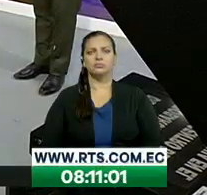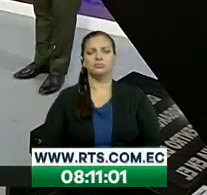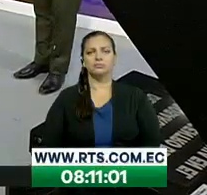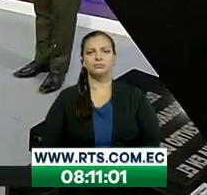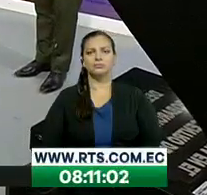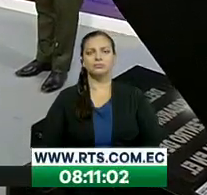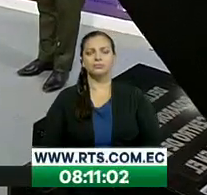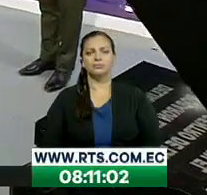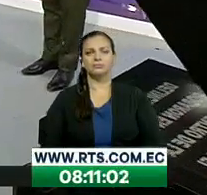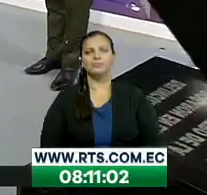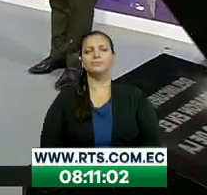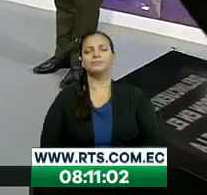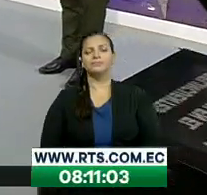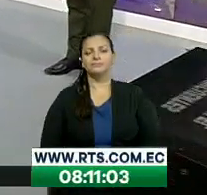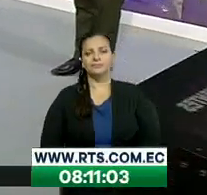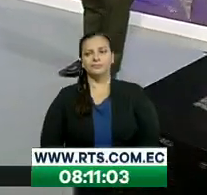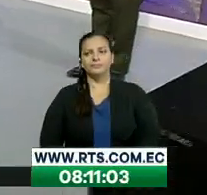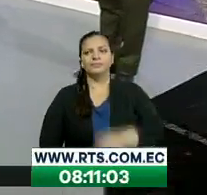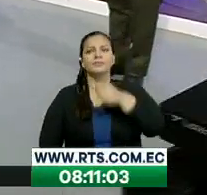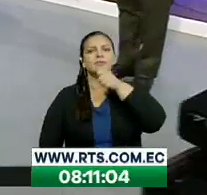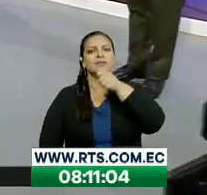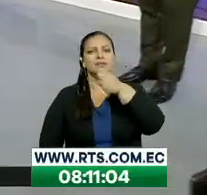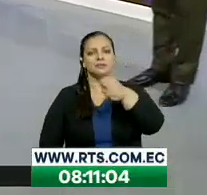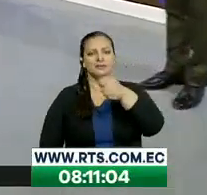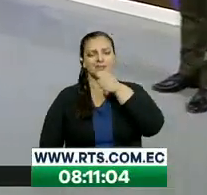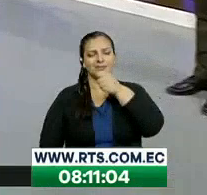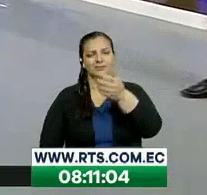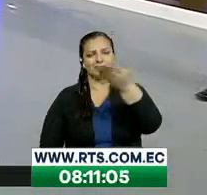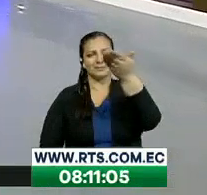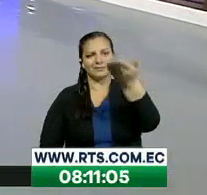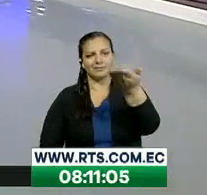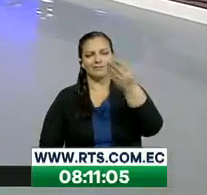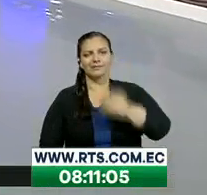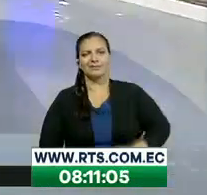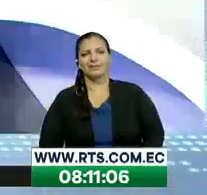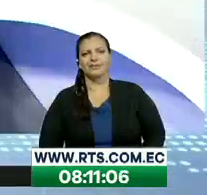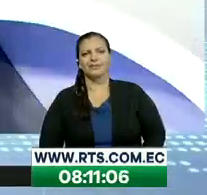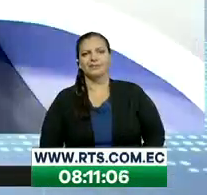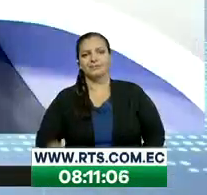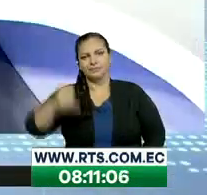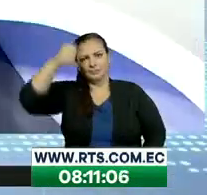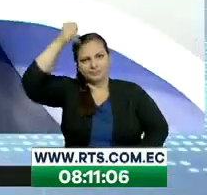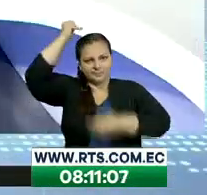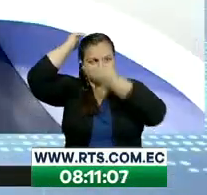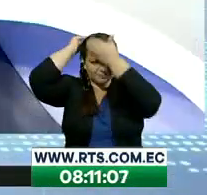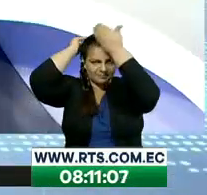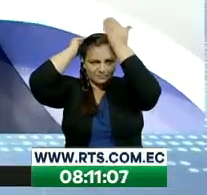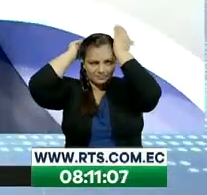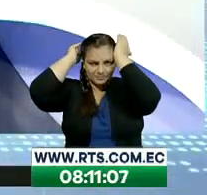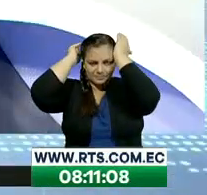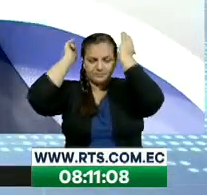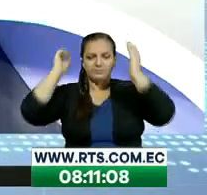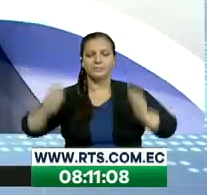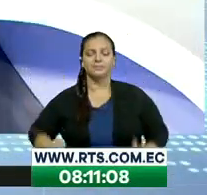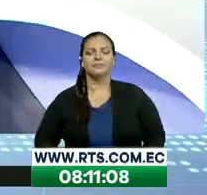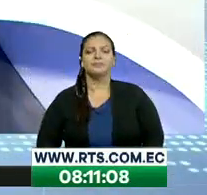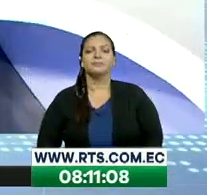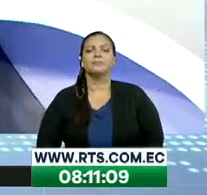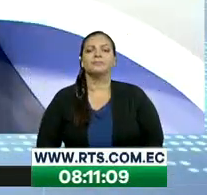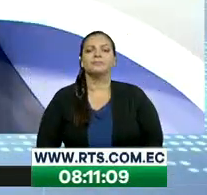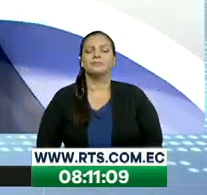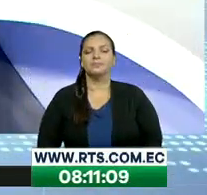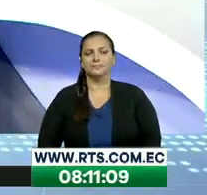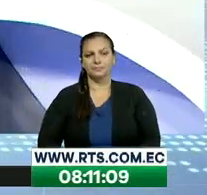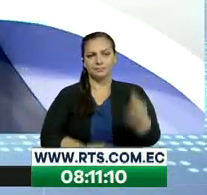Bueno, vamos a hacer nuestra primera salida desde estudio y esta vez para conectarnos con José Morales. Listo para la